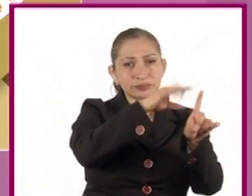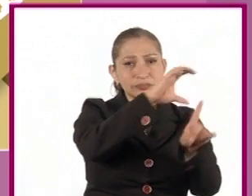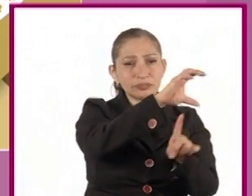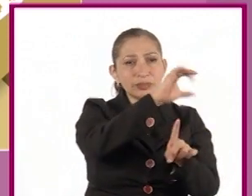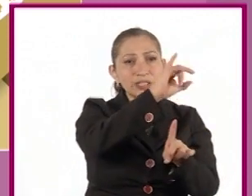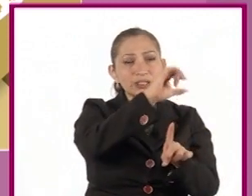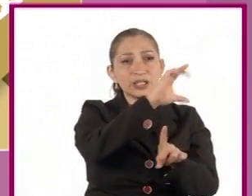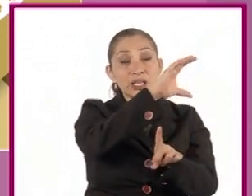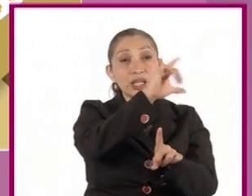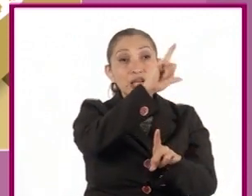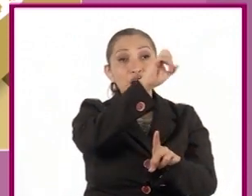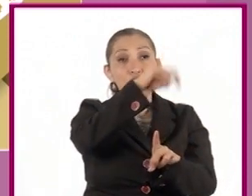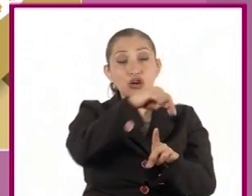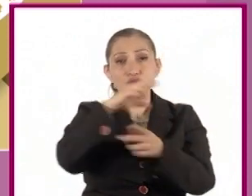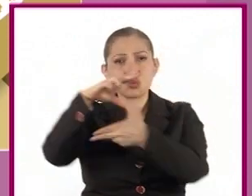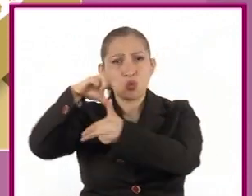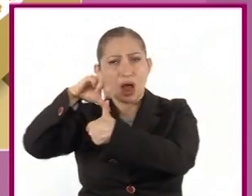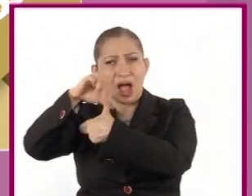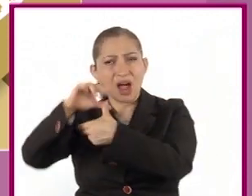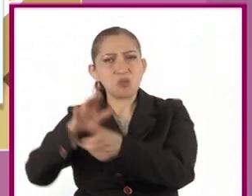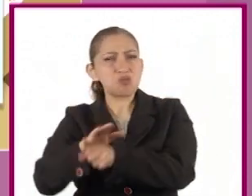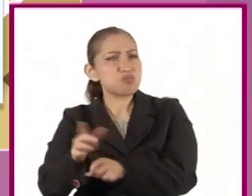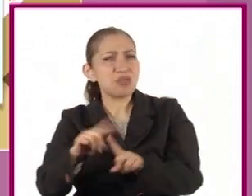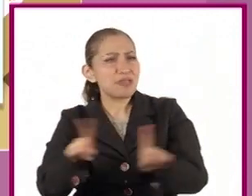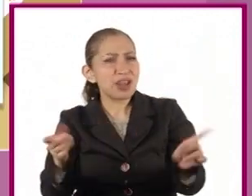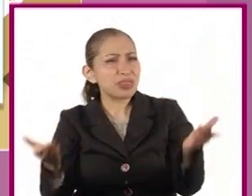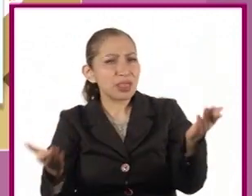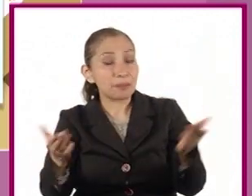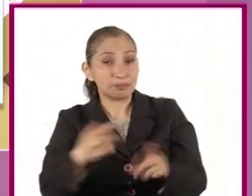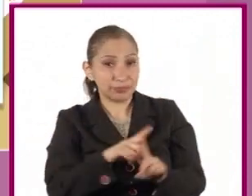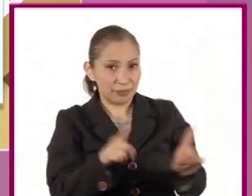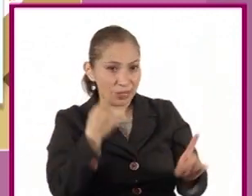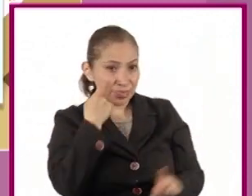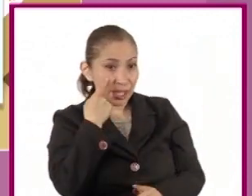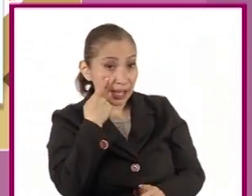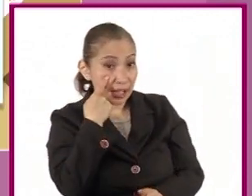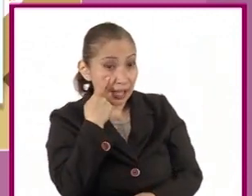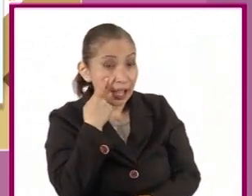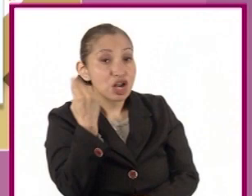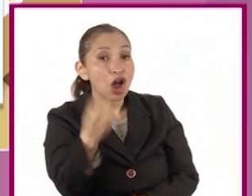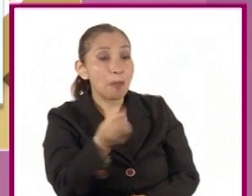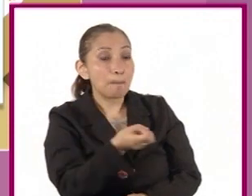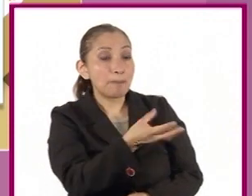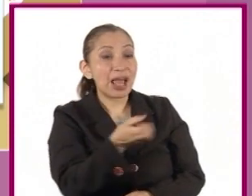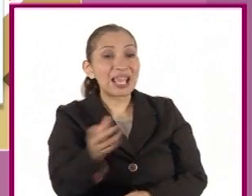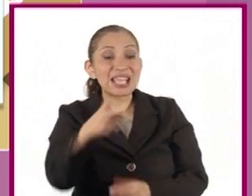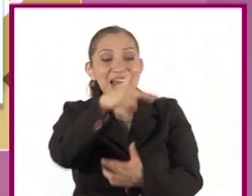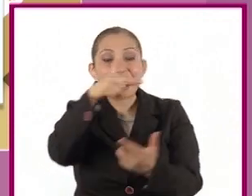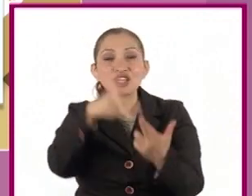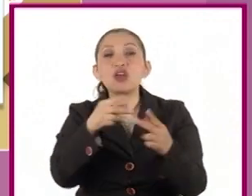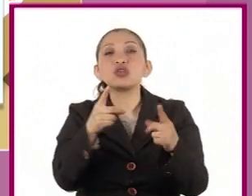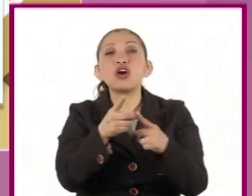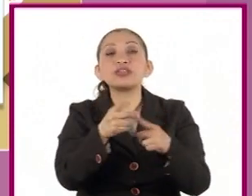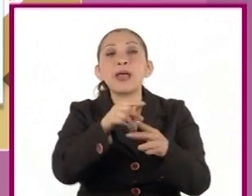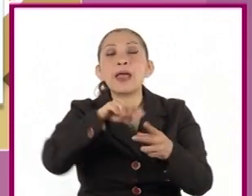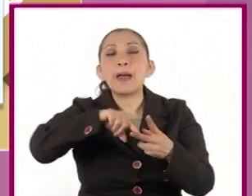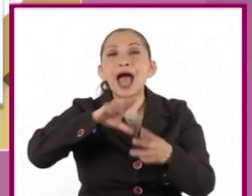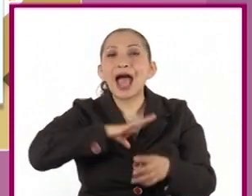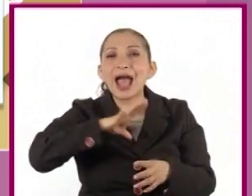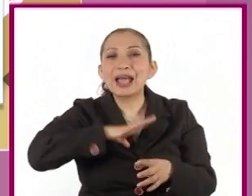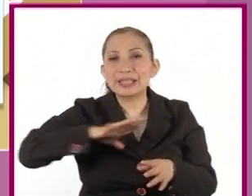entre ciclón y huracán? Claro que sí. La diferencia es el nombre y la región en donde se